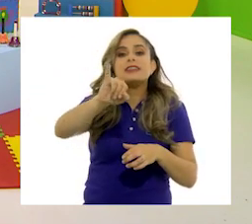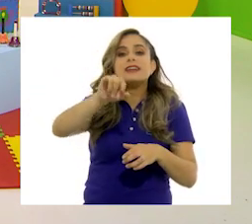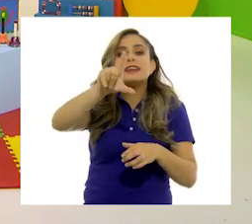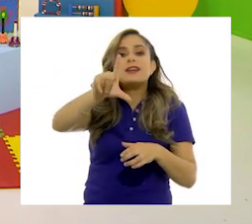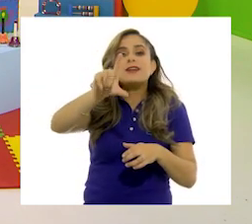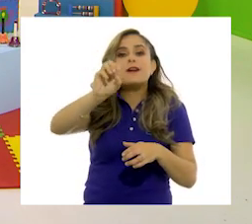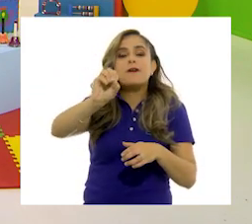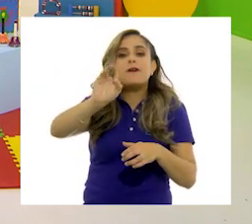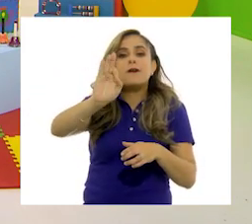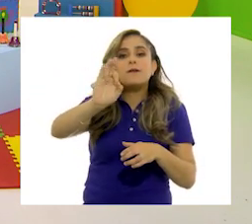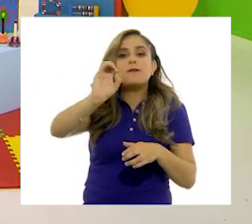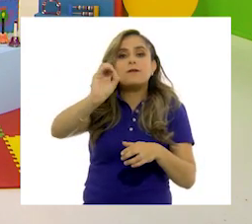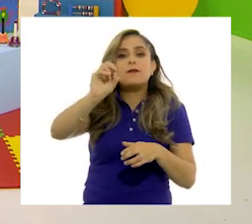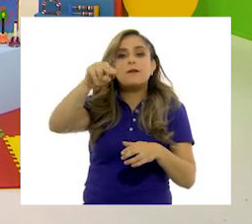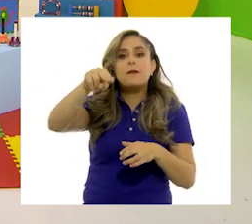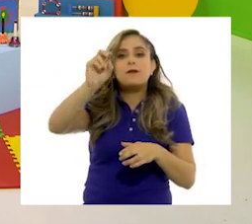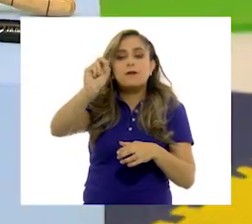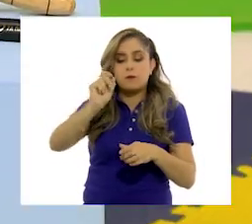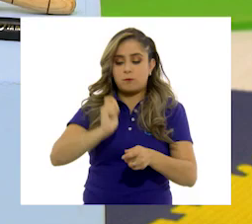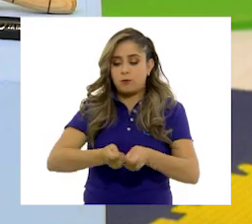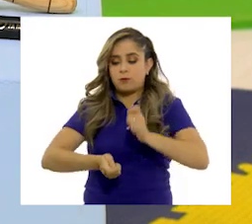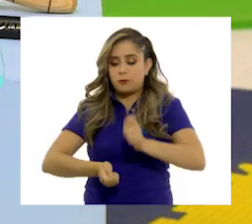toca con estas baquetas. Mira.